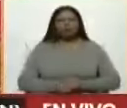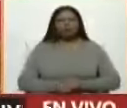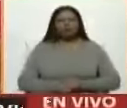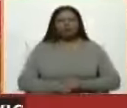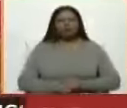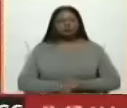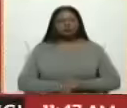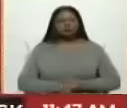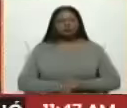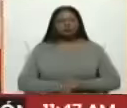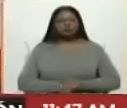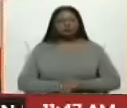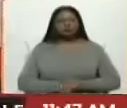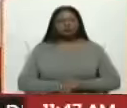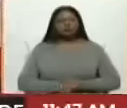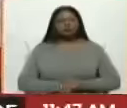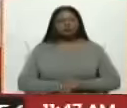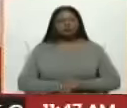Porque una,